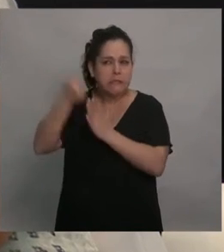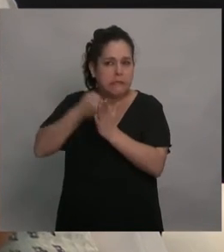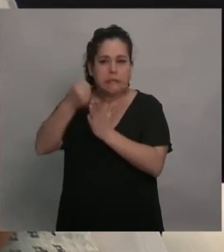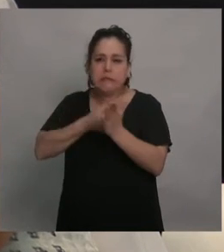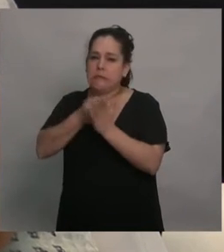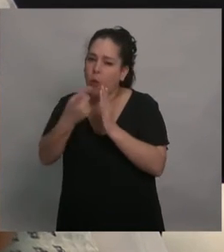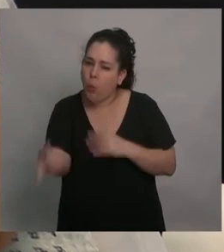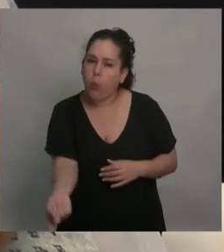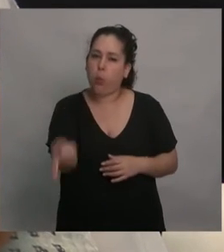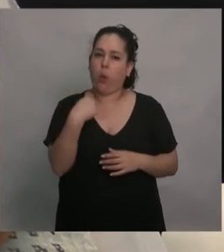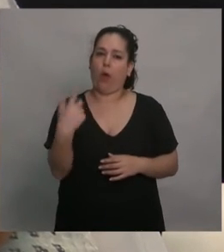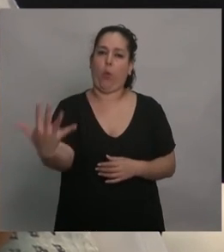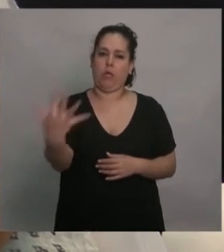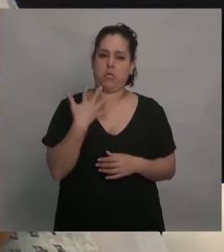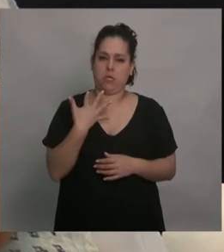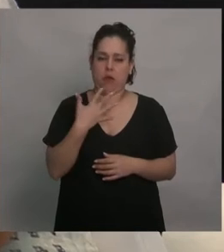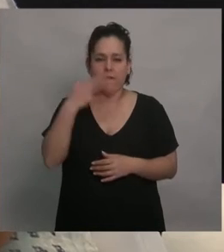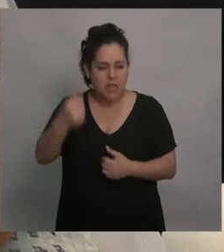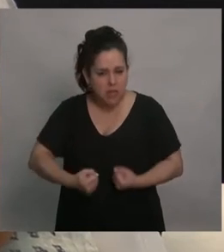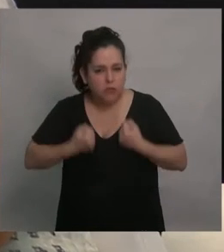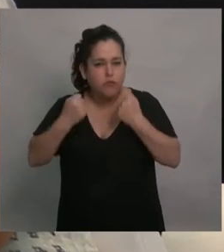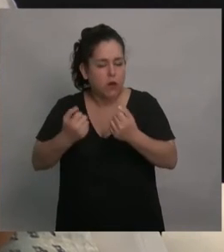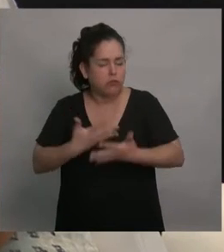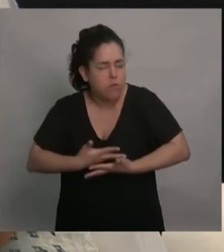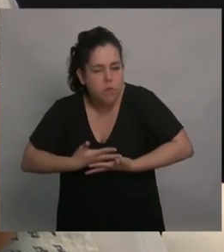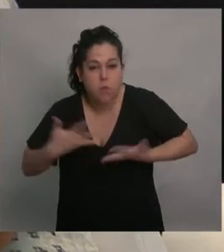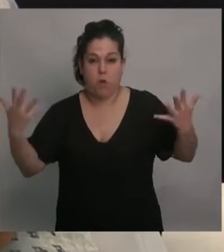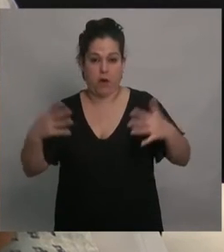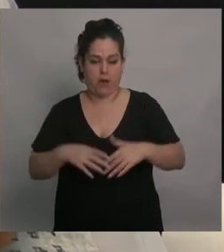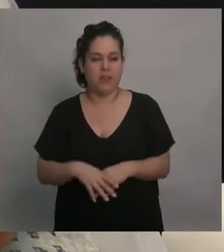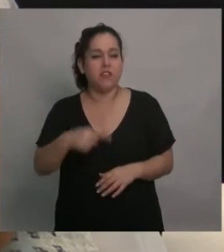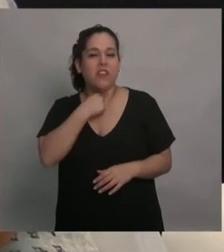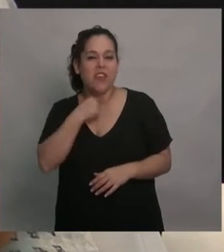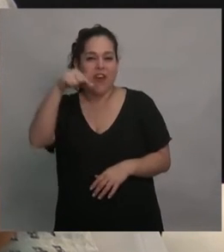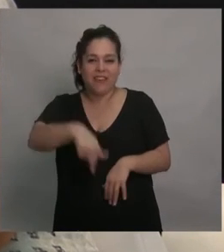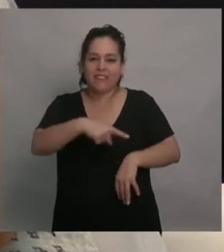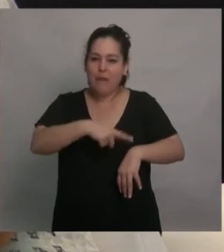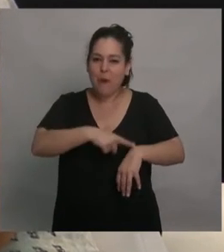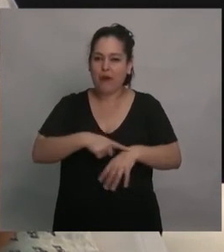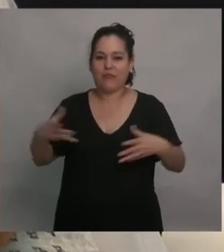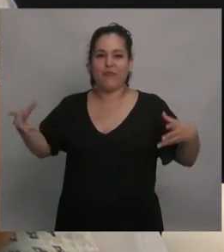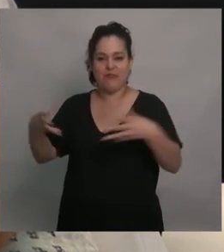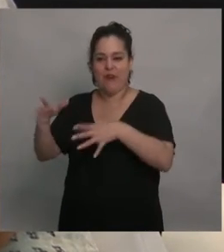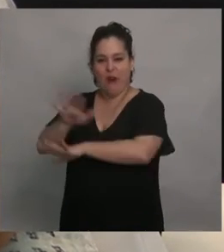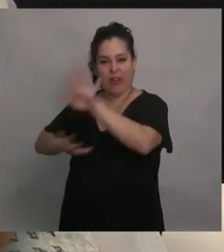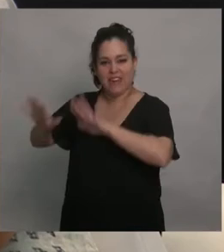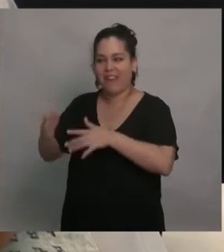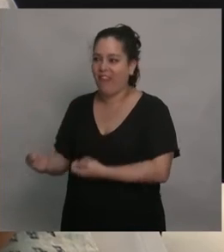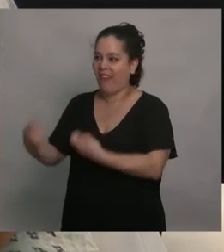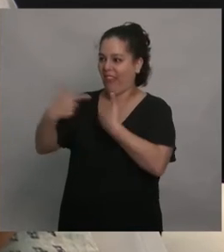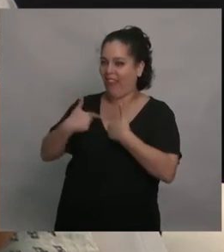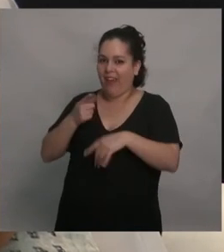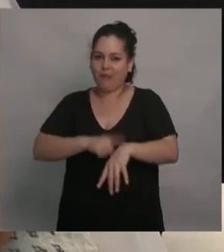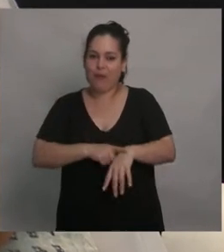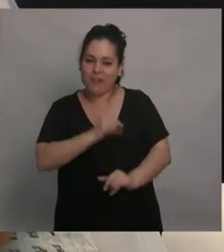fue también muy grande. Y yo quisiera aprovechar esta oportunidad que me dan los organizadores de este evento, que me dan ustedes por